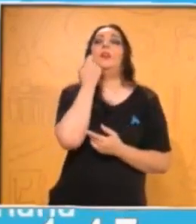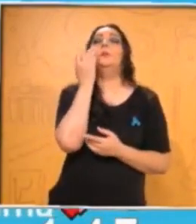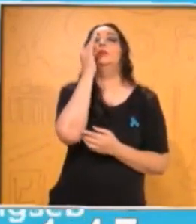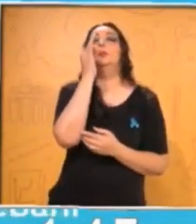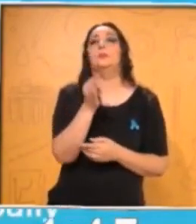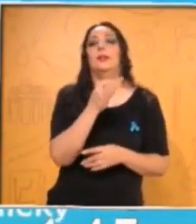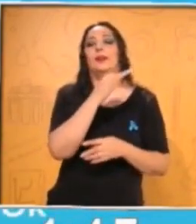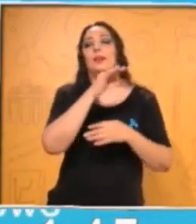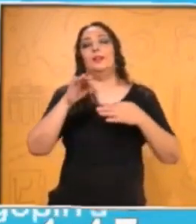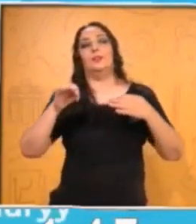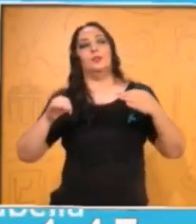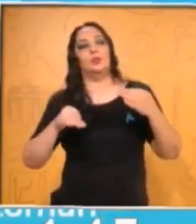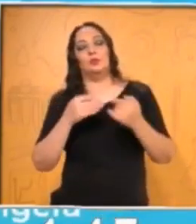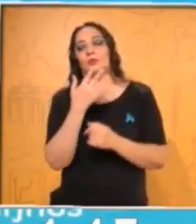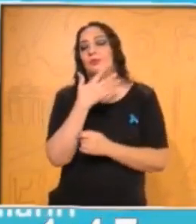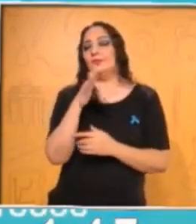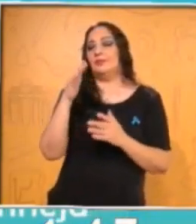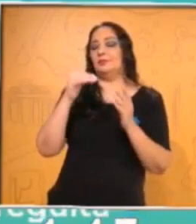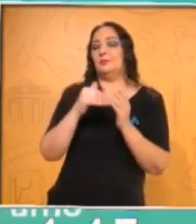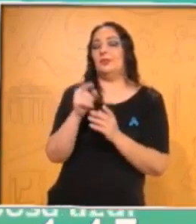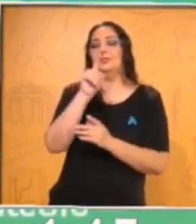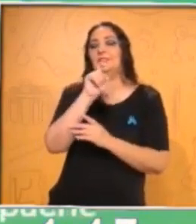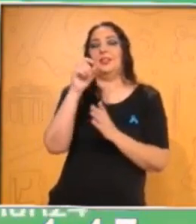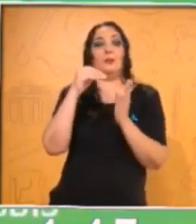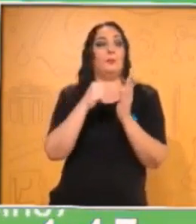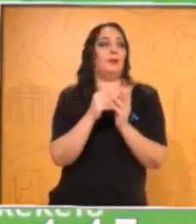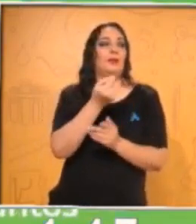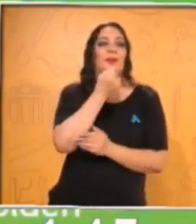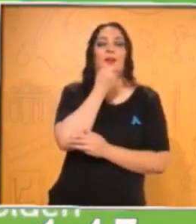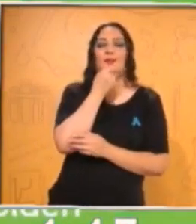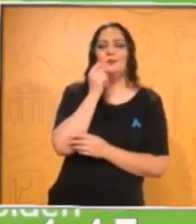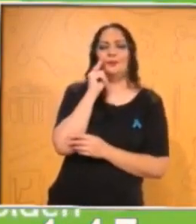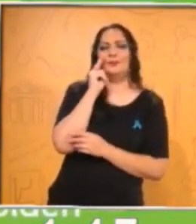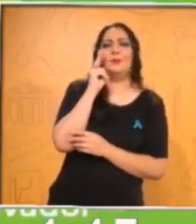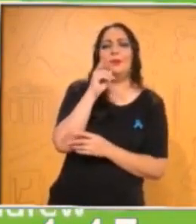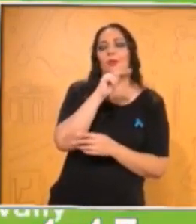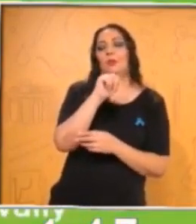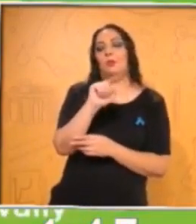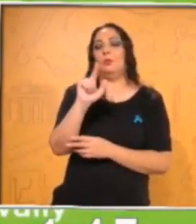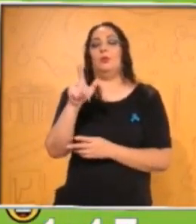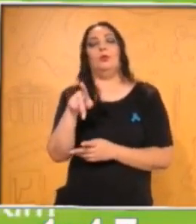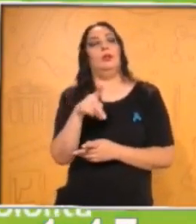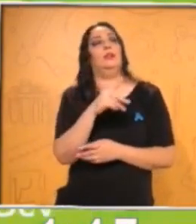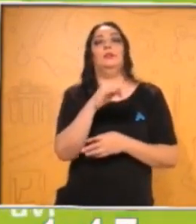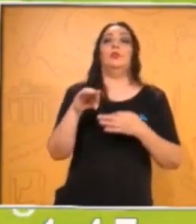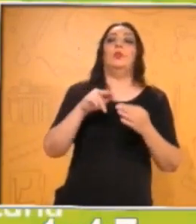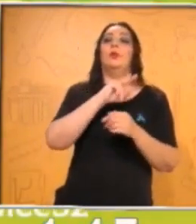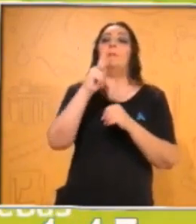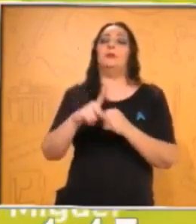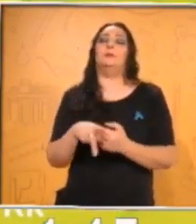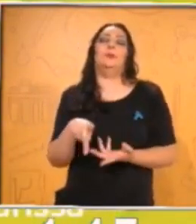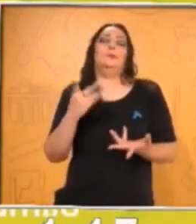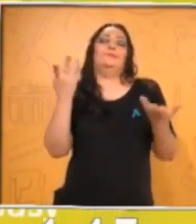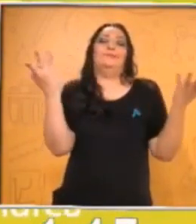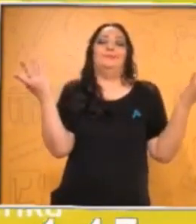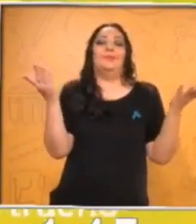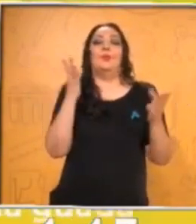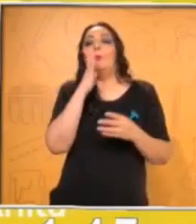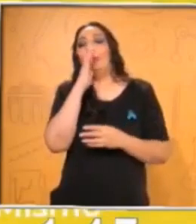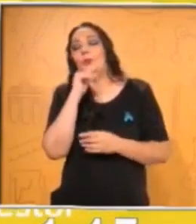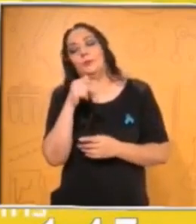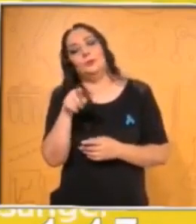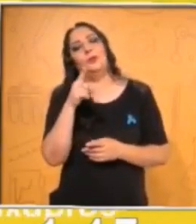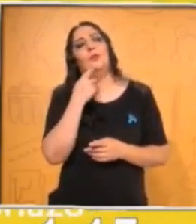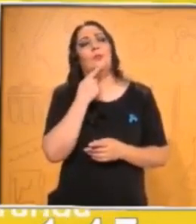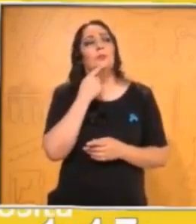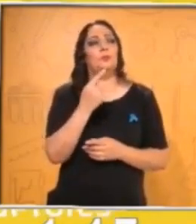los 10,000, 100,000 niños que nos están viendo en todo Nuevo León. Lamentablemente no podemos, pero como se los hemos comentado,